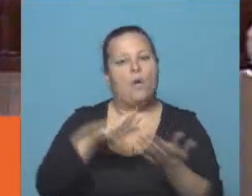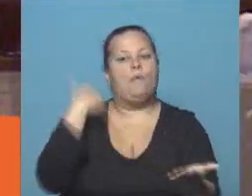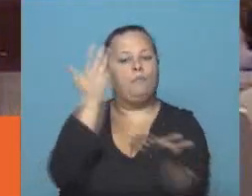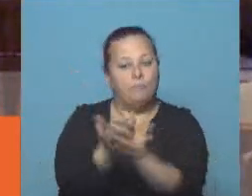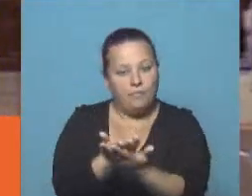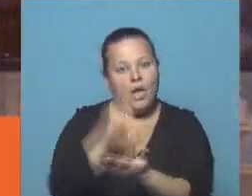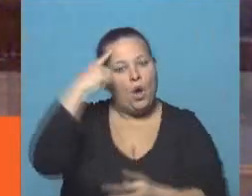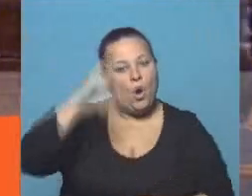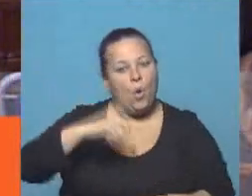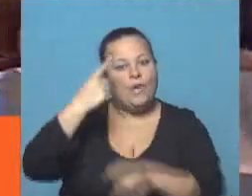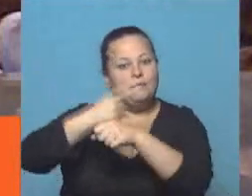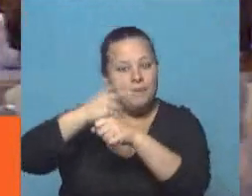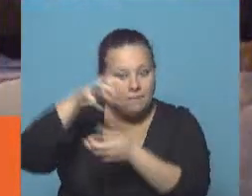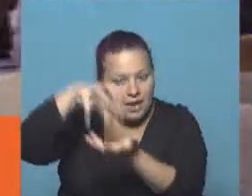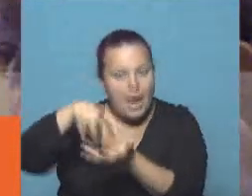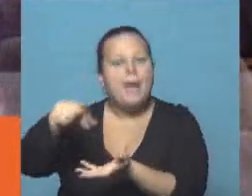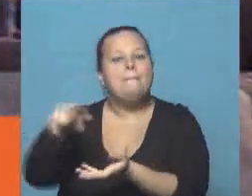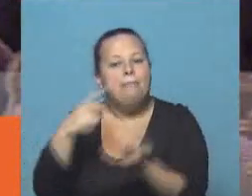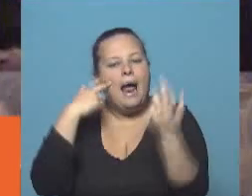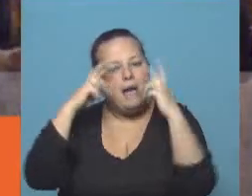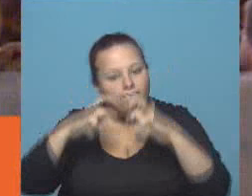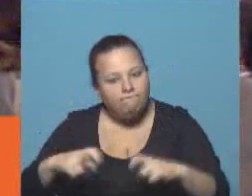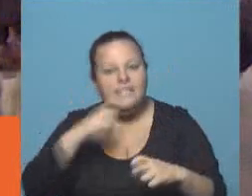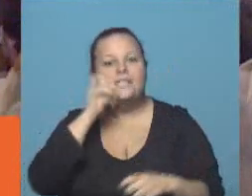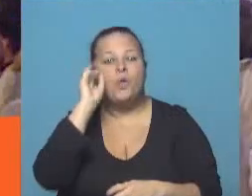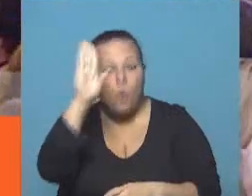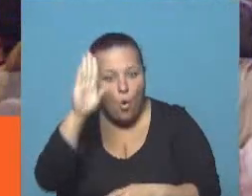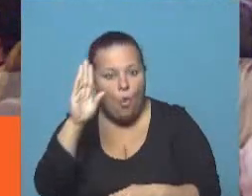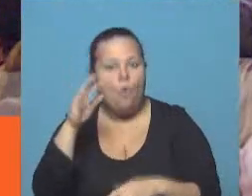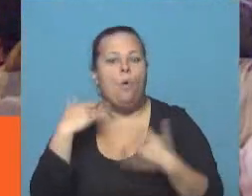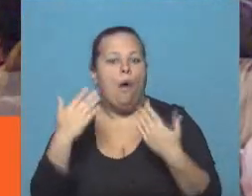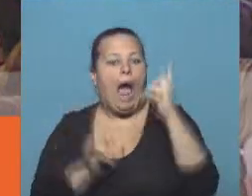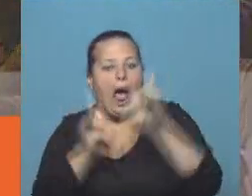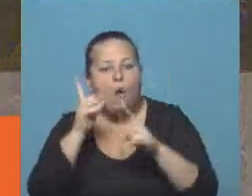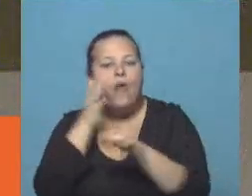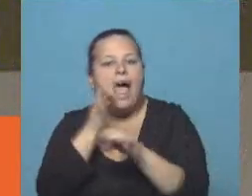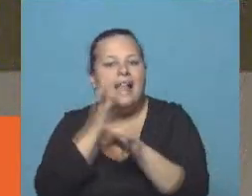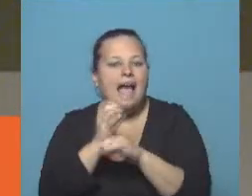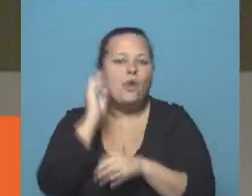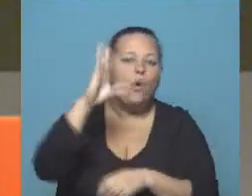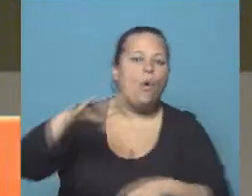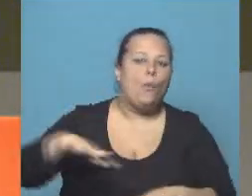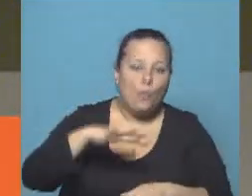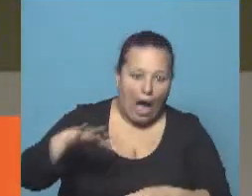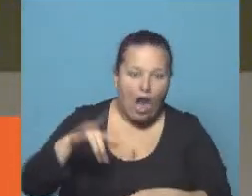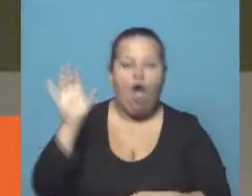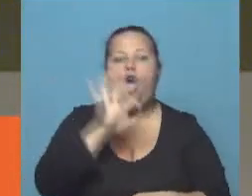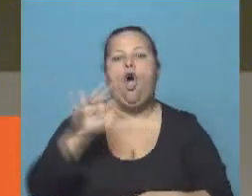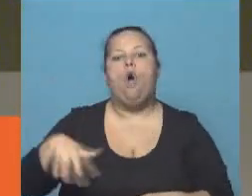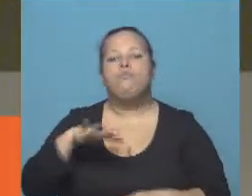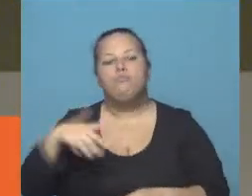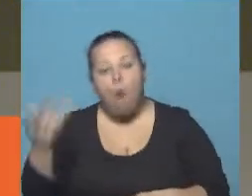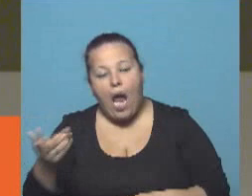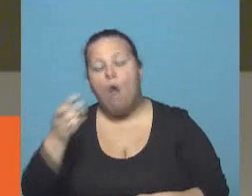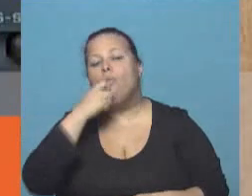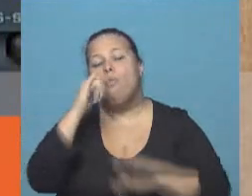actuaciones al juez de primera instancia para que verifique si el club representa alguna categoría de Clubes de Barrio O de pueblo y